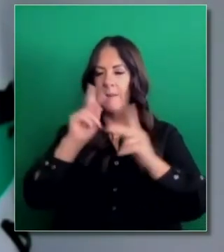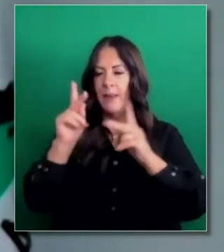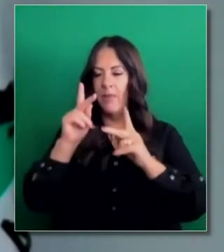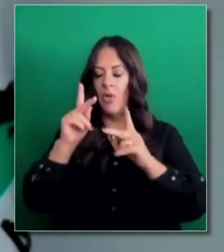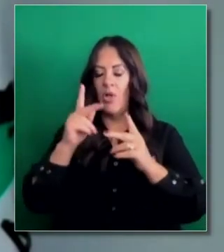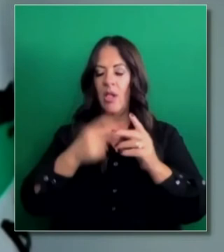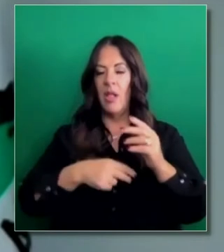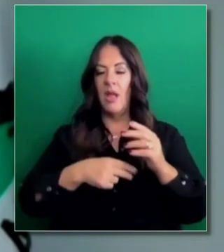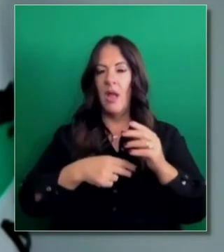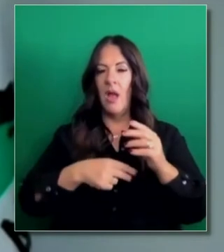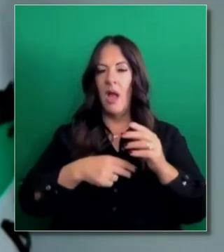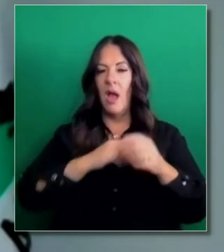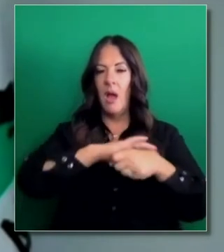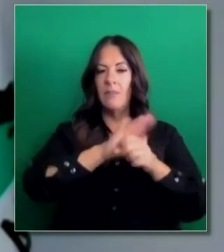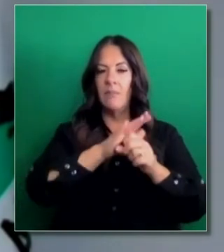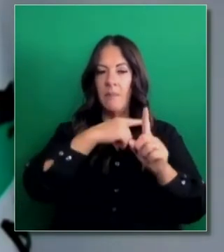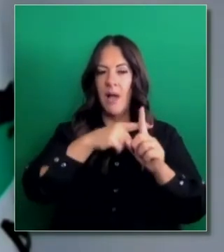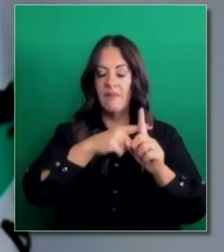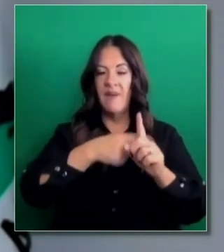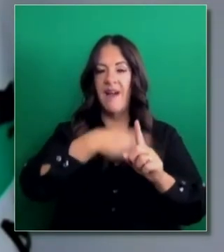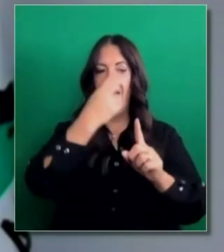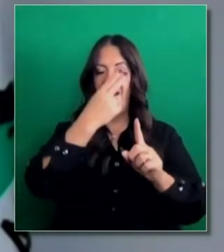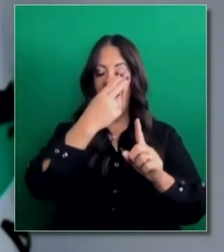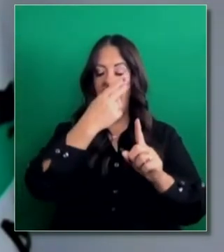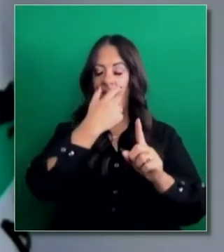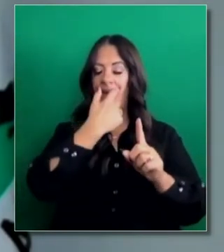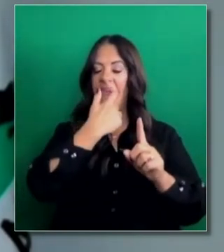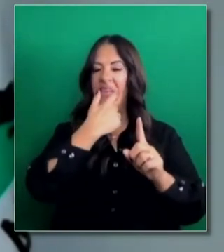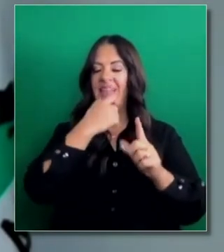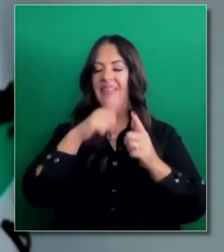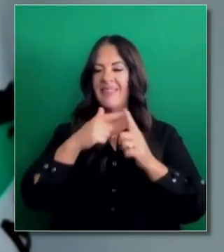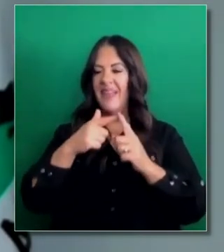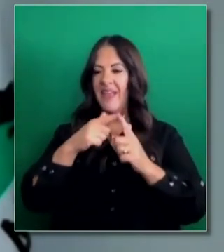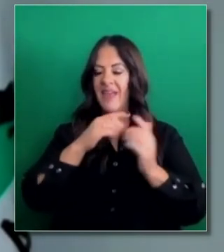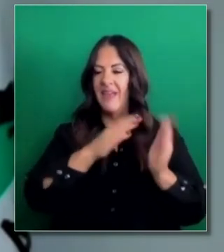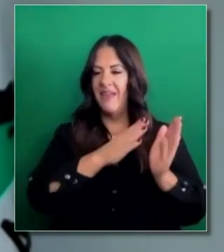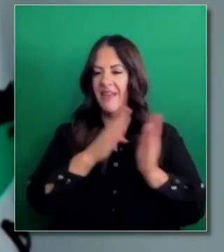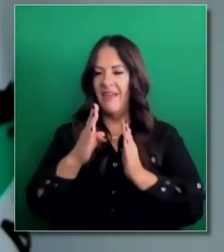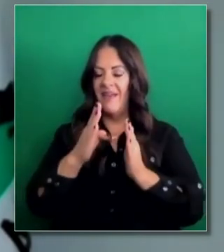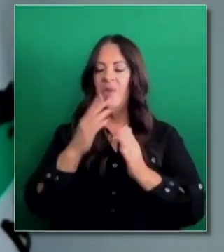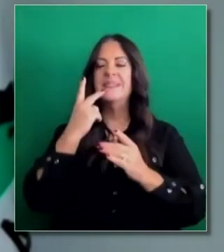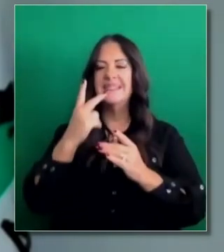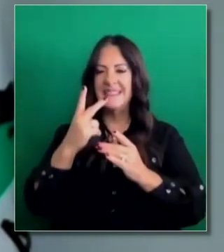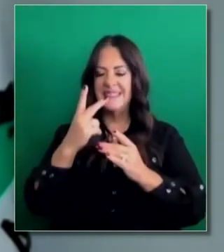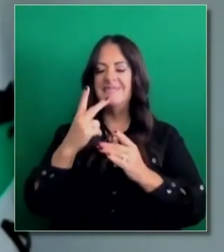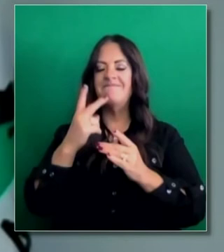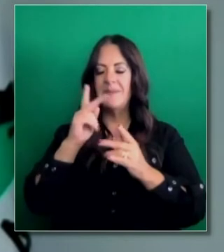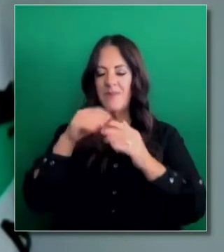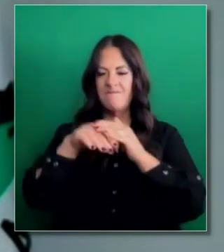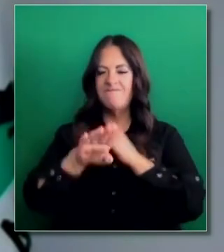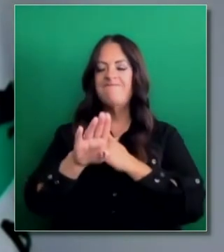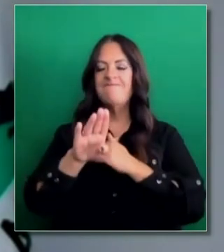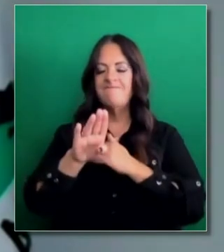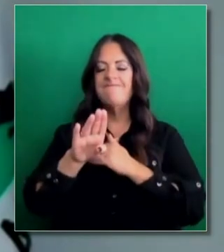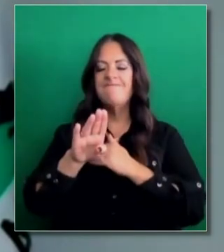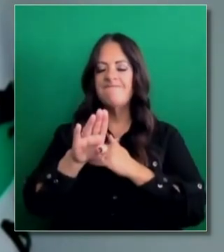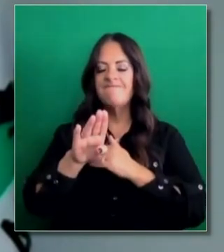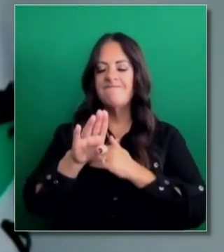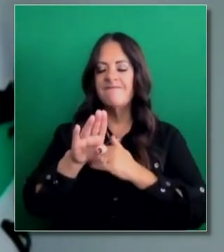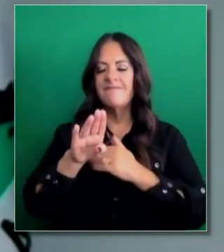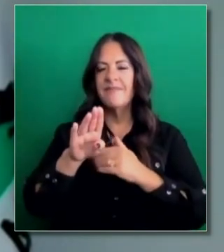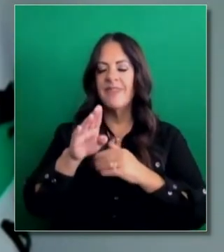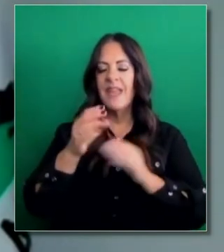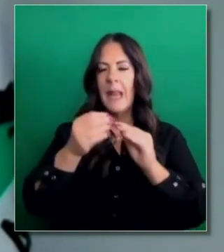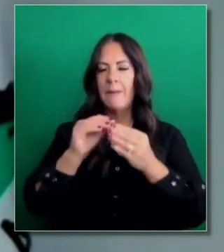admisiones que provienen de las reuniones de janucá o de navidad vimos un número